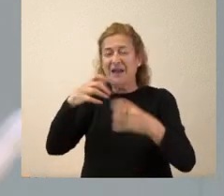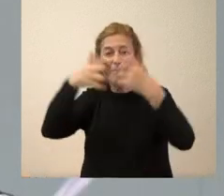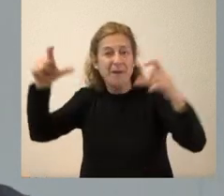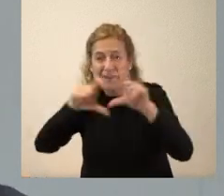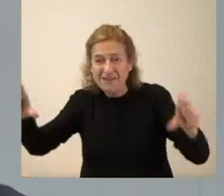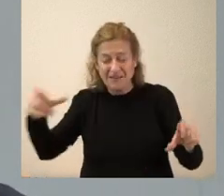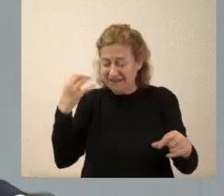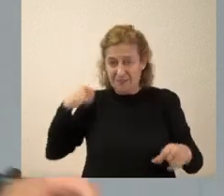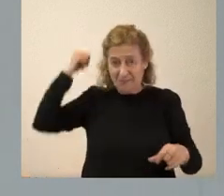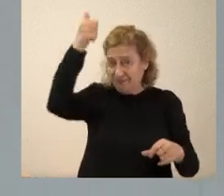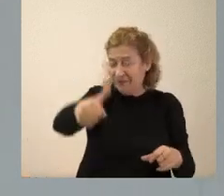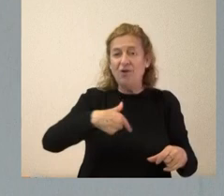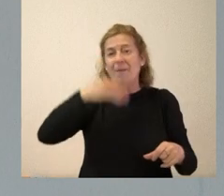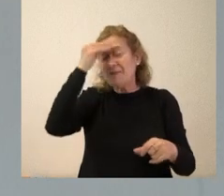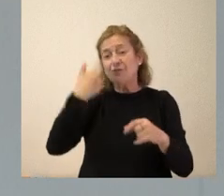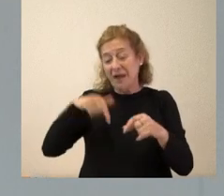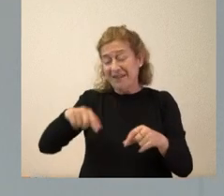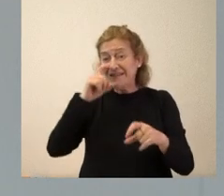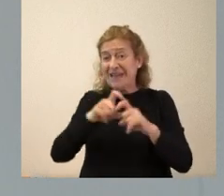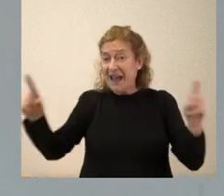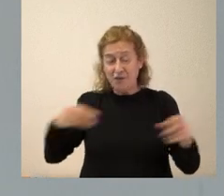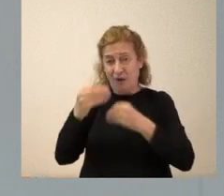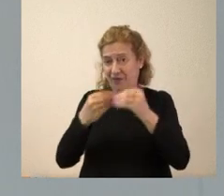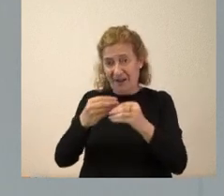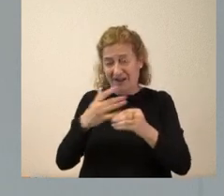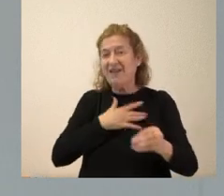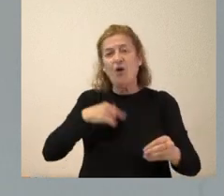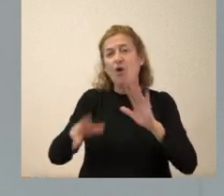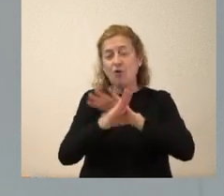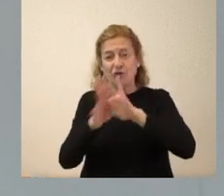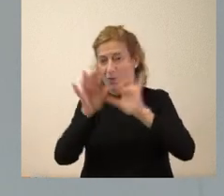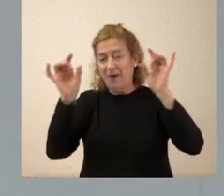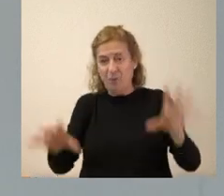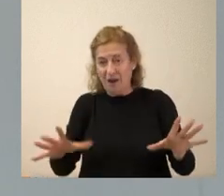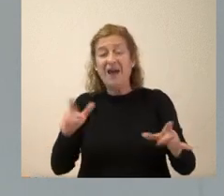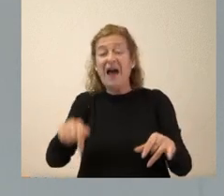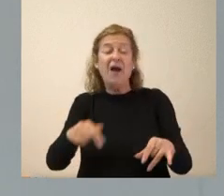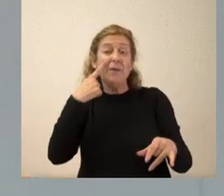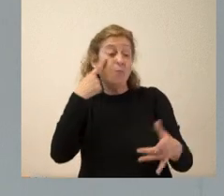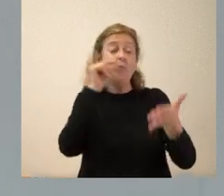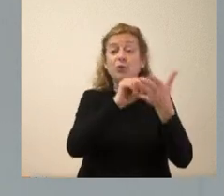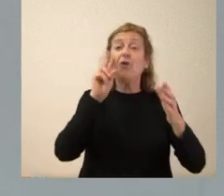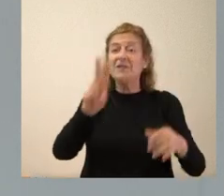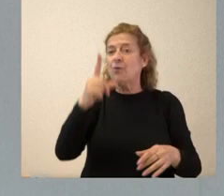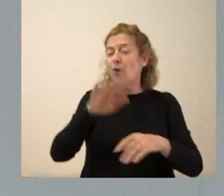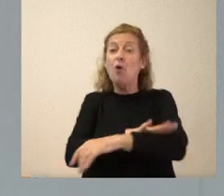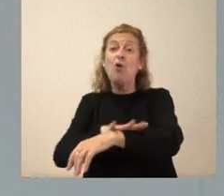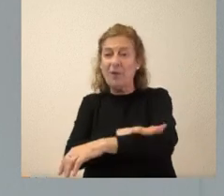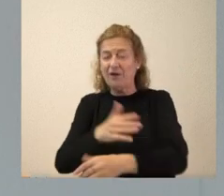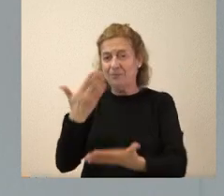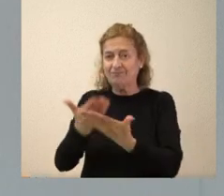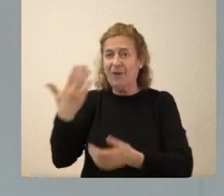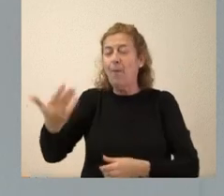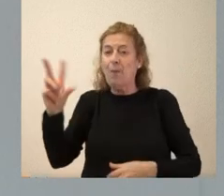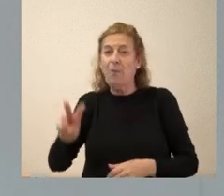seguir haciendo es lo que hemos hecho este año y es lo que nos ha configurado desde ese punto de vista como un gobierno útil porque trata de